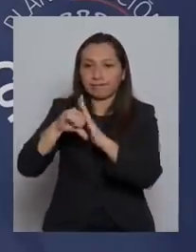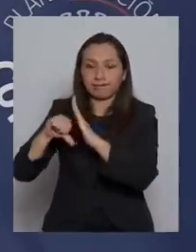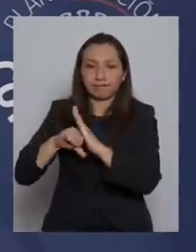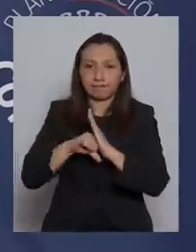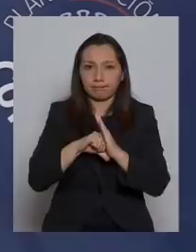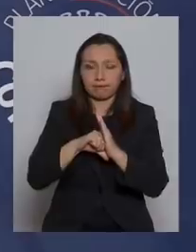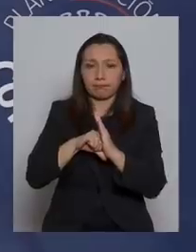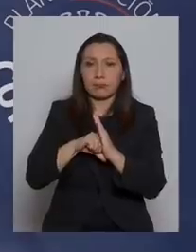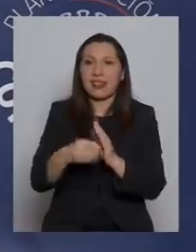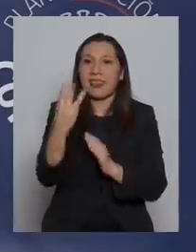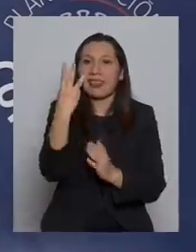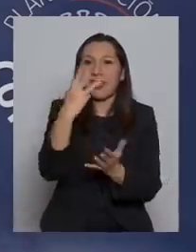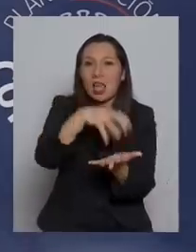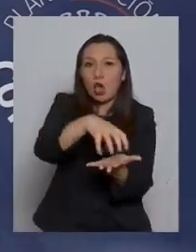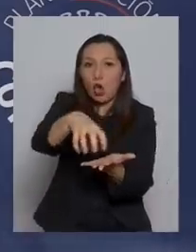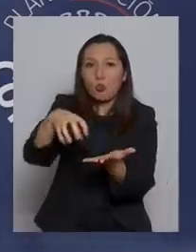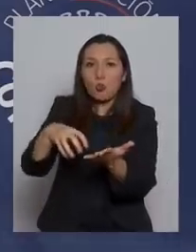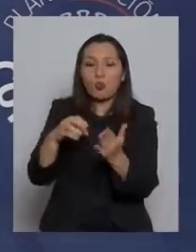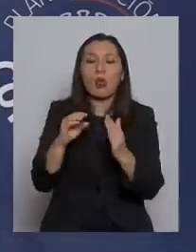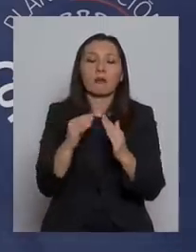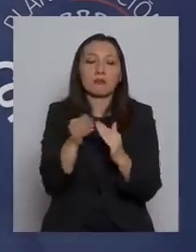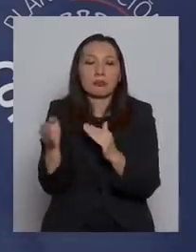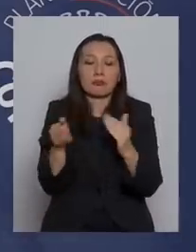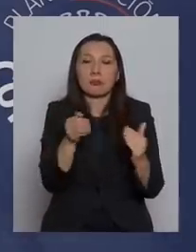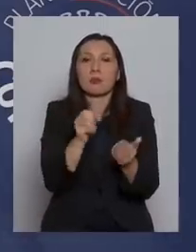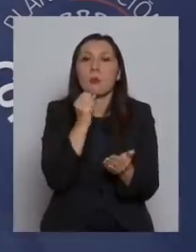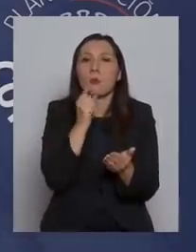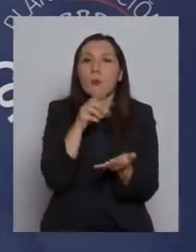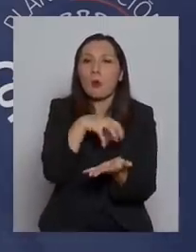cuarentena las 3 comunas vecinas, que son